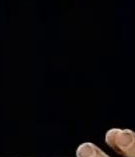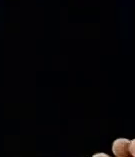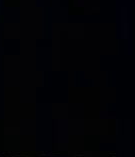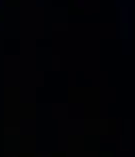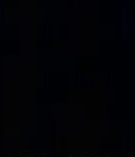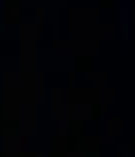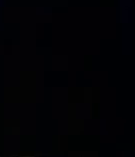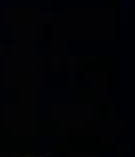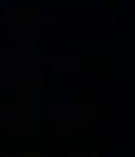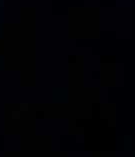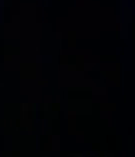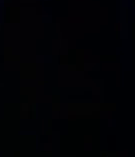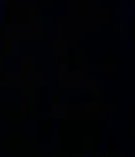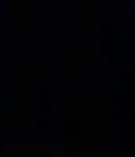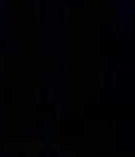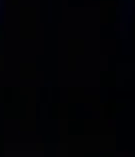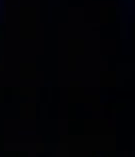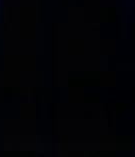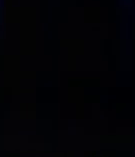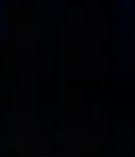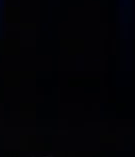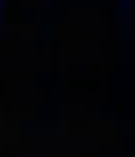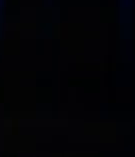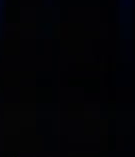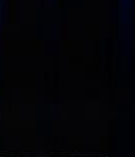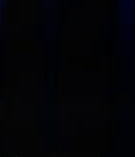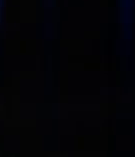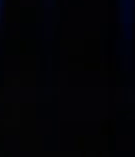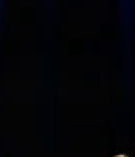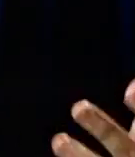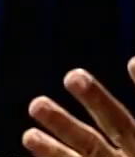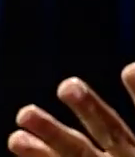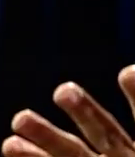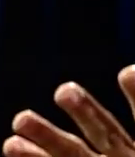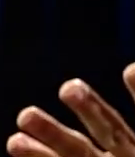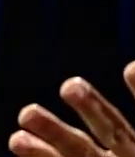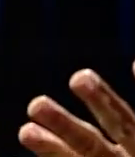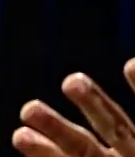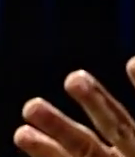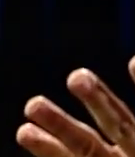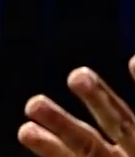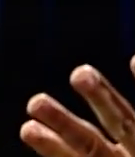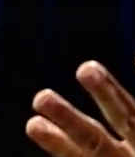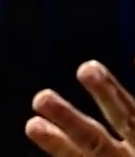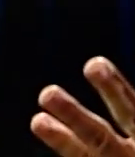quien es una mujer líder. Ella